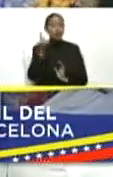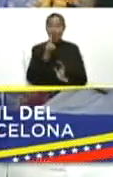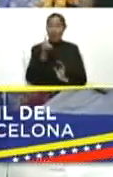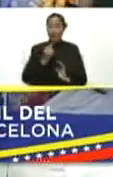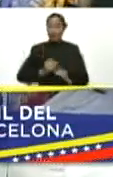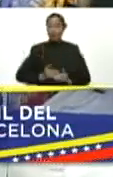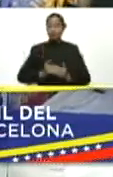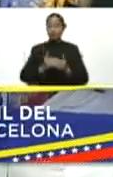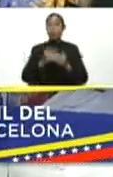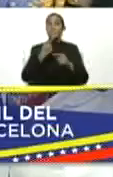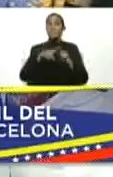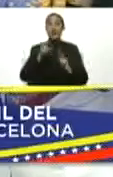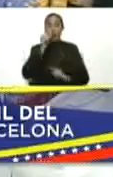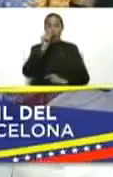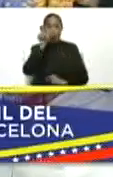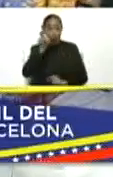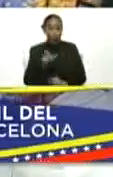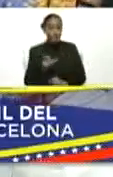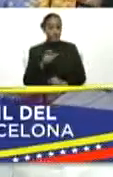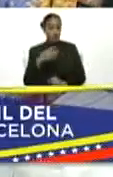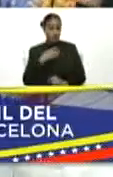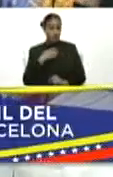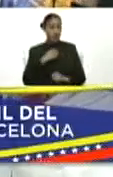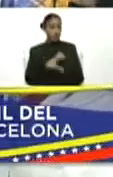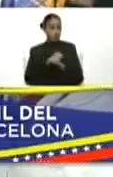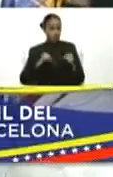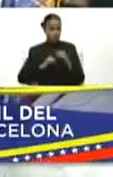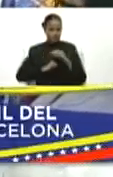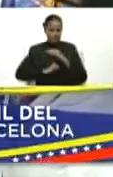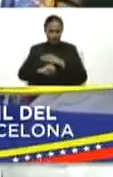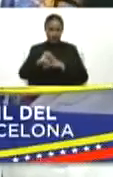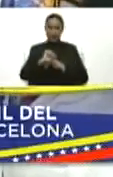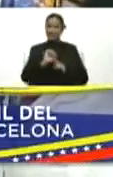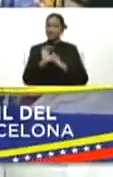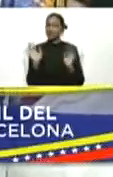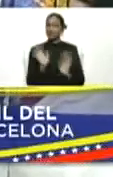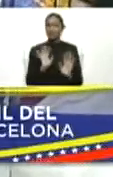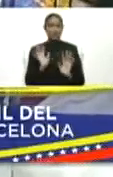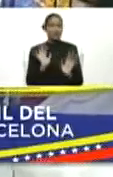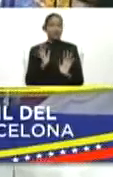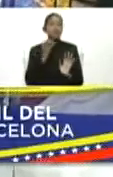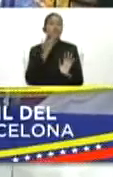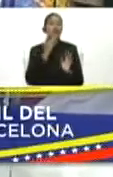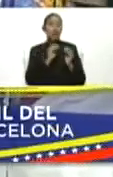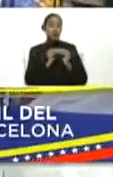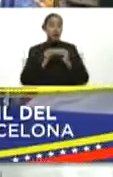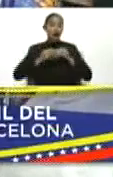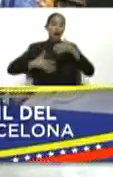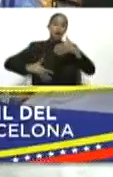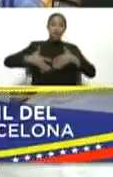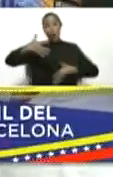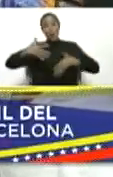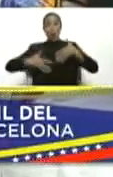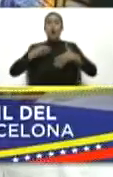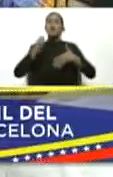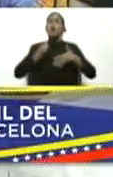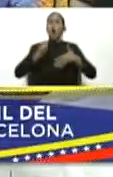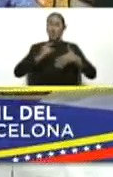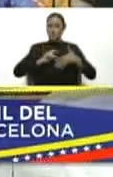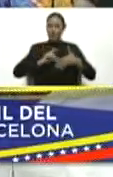primer hombre que haya parido, el primer muchacho. Todavía no. Ni creo que la inteligencia artificial lo logre tampoco. Tampoco,